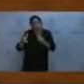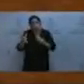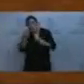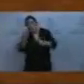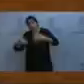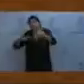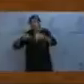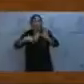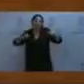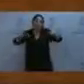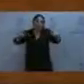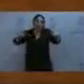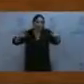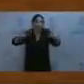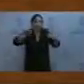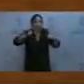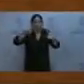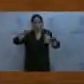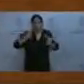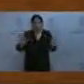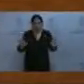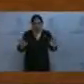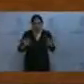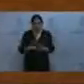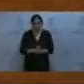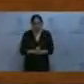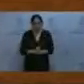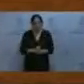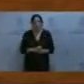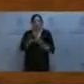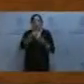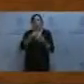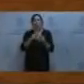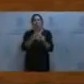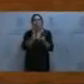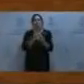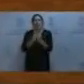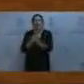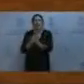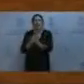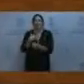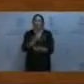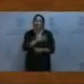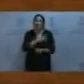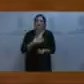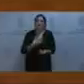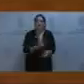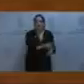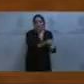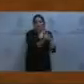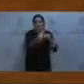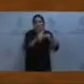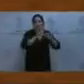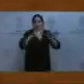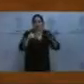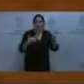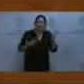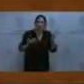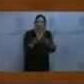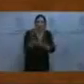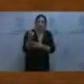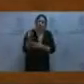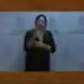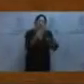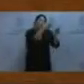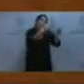comidas, igual, o igual no. Política de retribuciones. Mire, yo quiero que usted me aclare, y le he pedido varias veces, usted que es tan